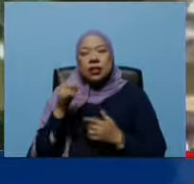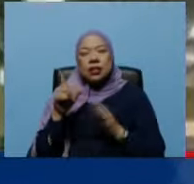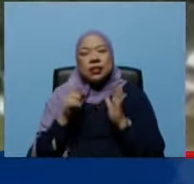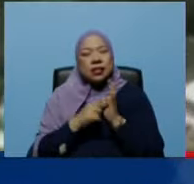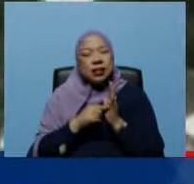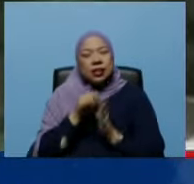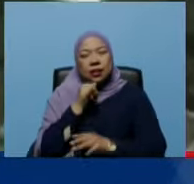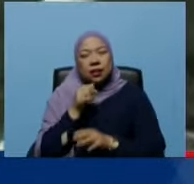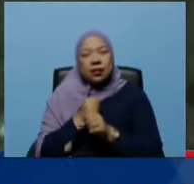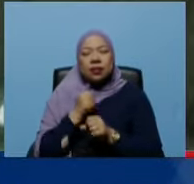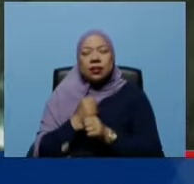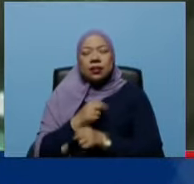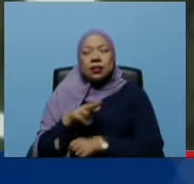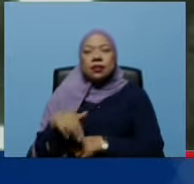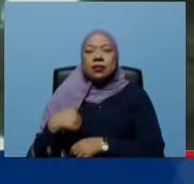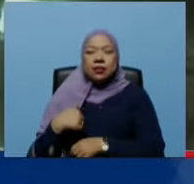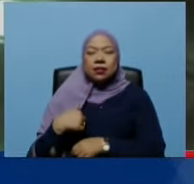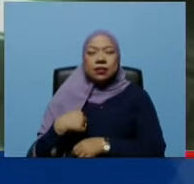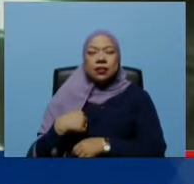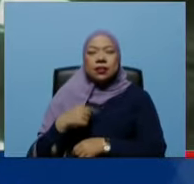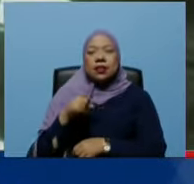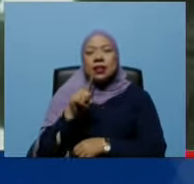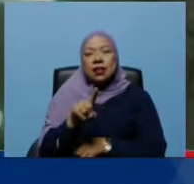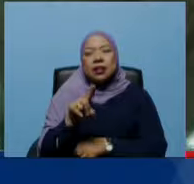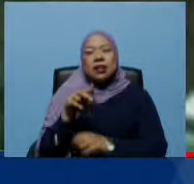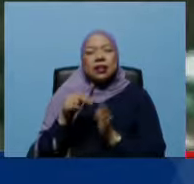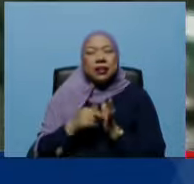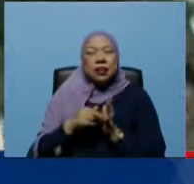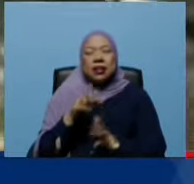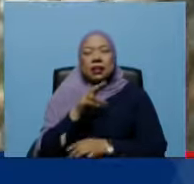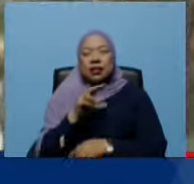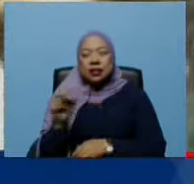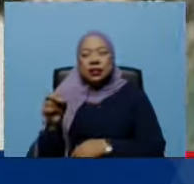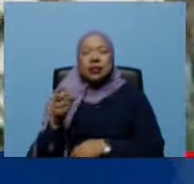milímetros con un ancho de 1370.